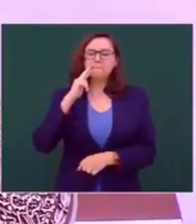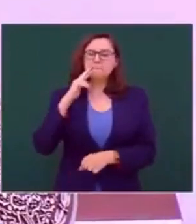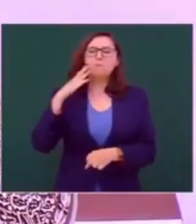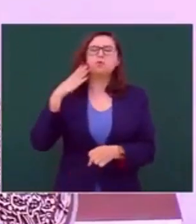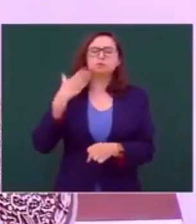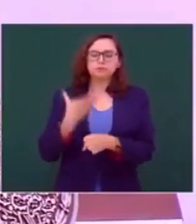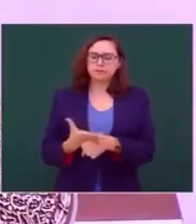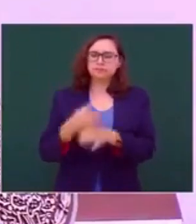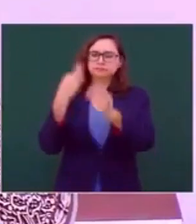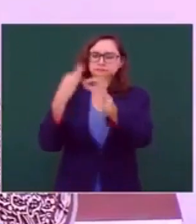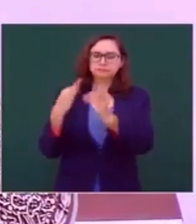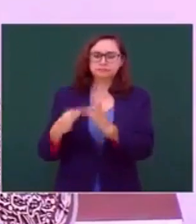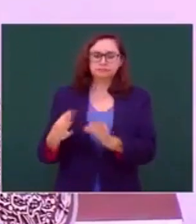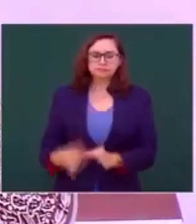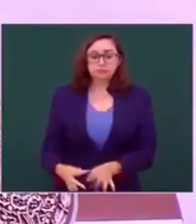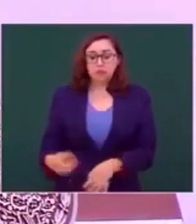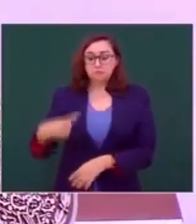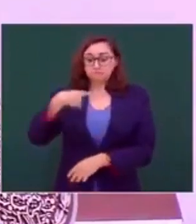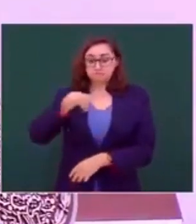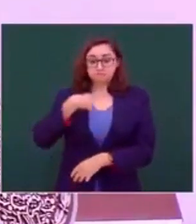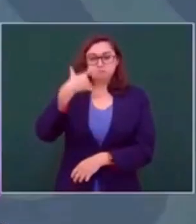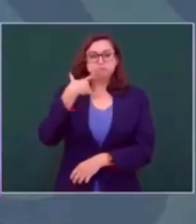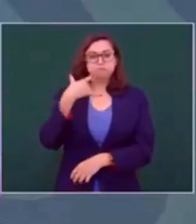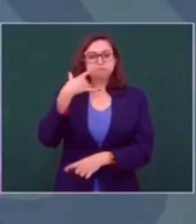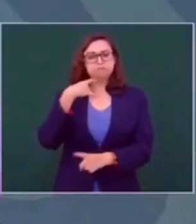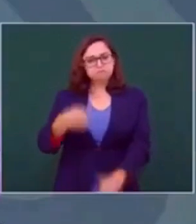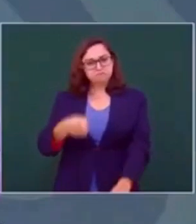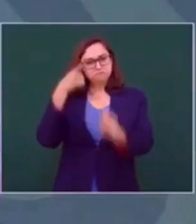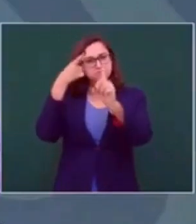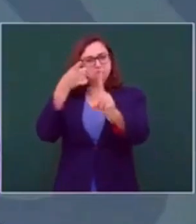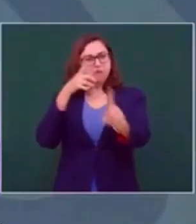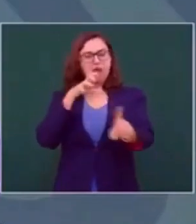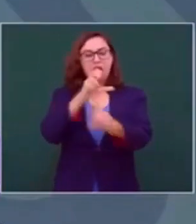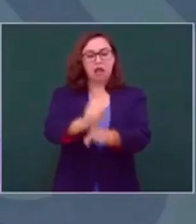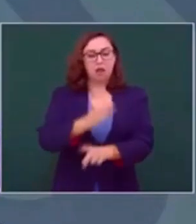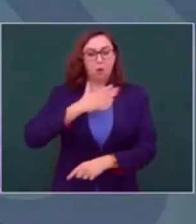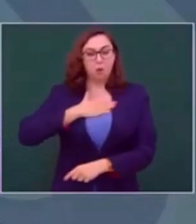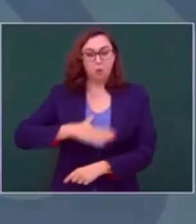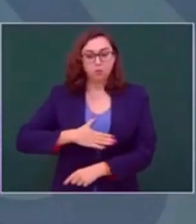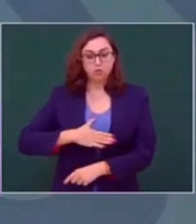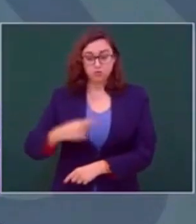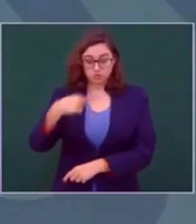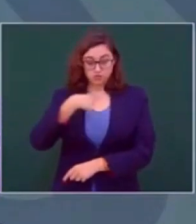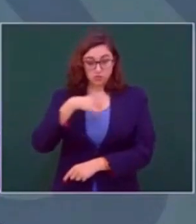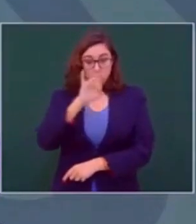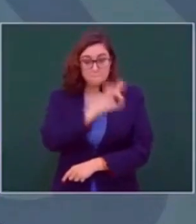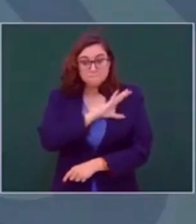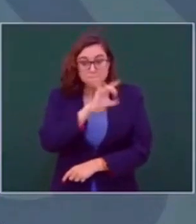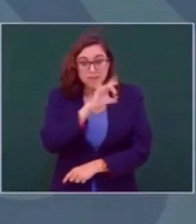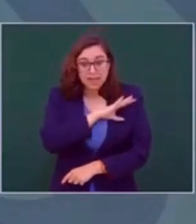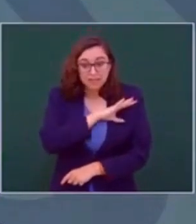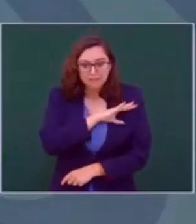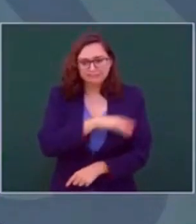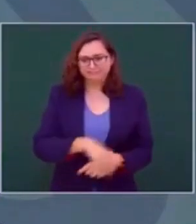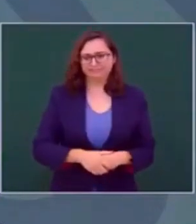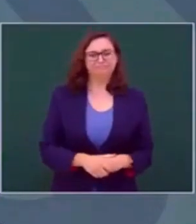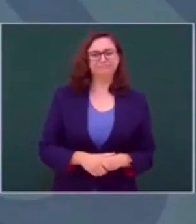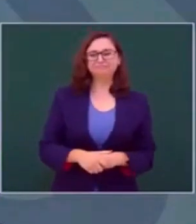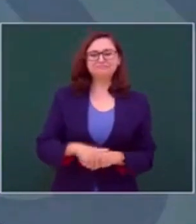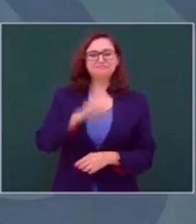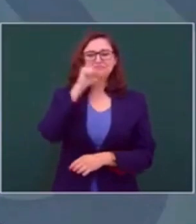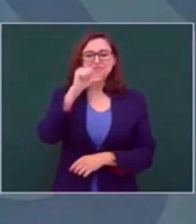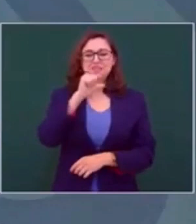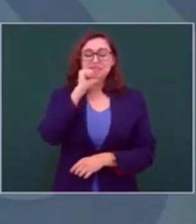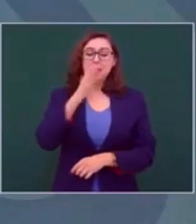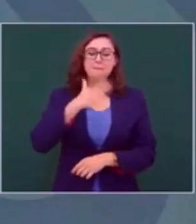justicia no tiene nada que temer además yo tengo mi ángel de la guarda que es el